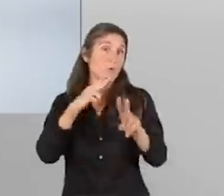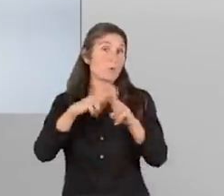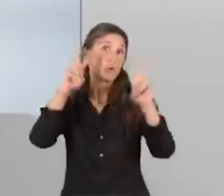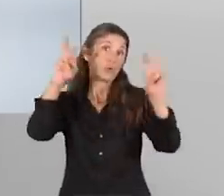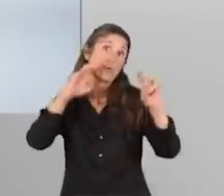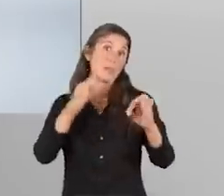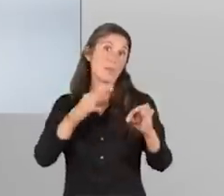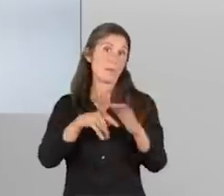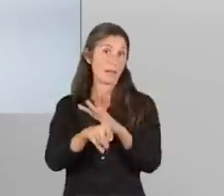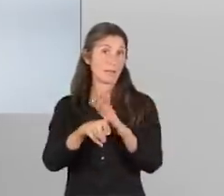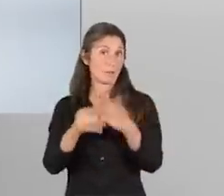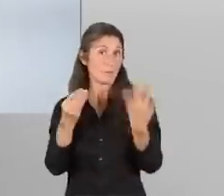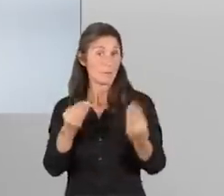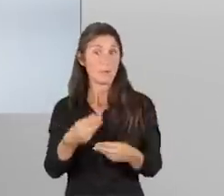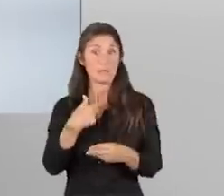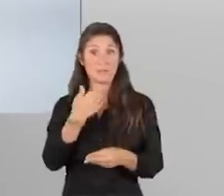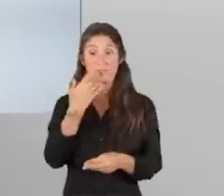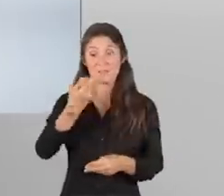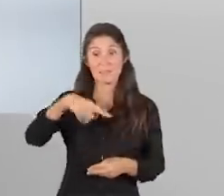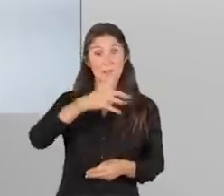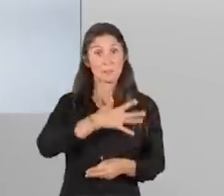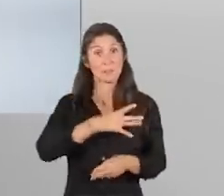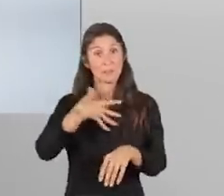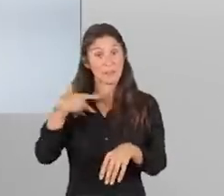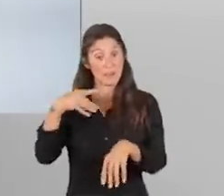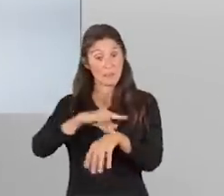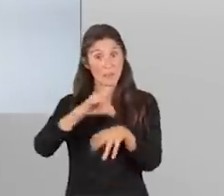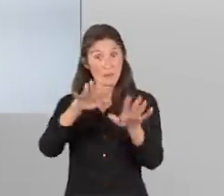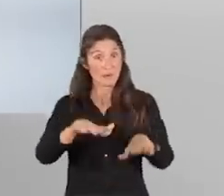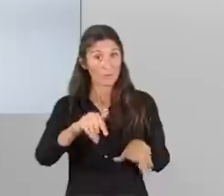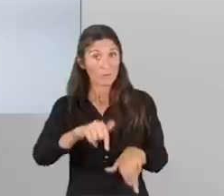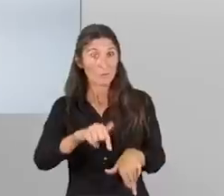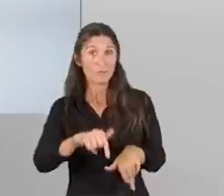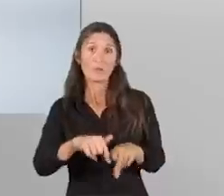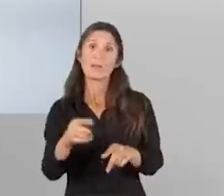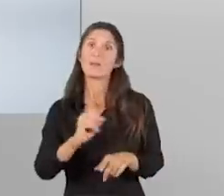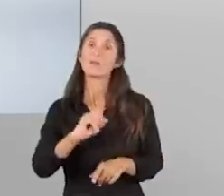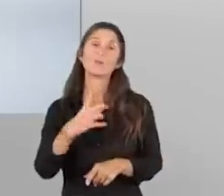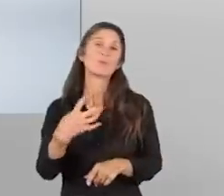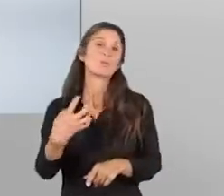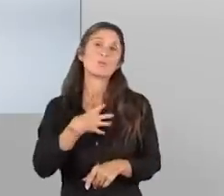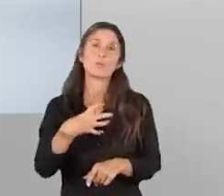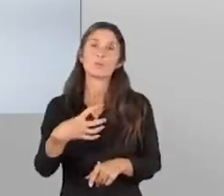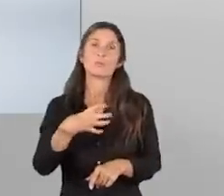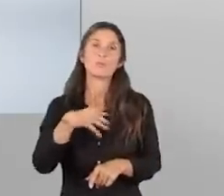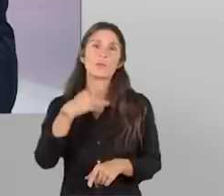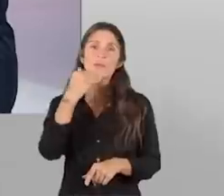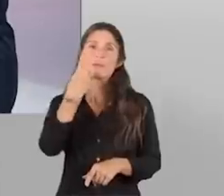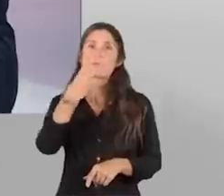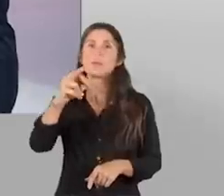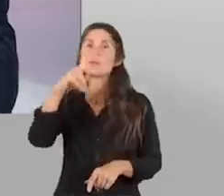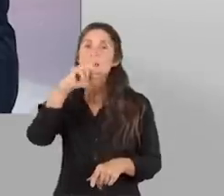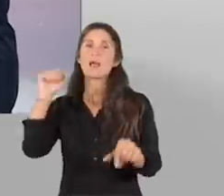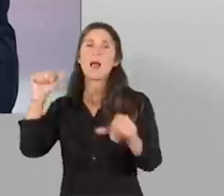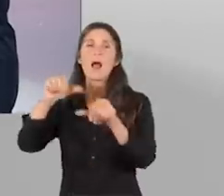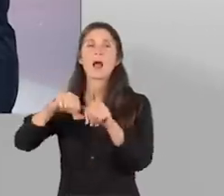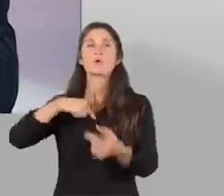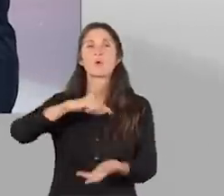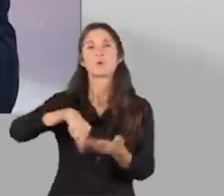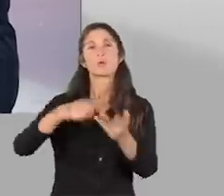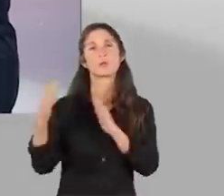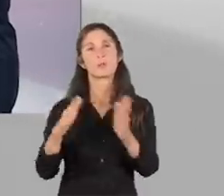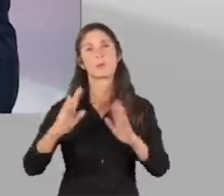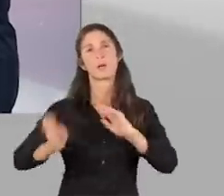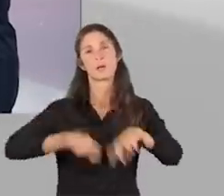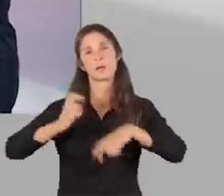queremos que los médicos se queden aquí lo que no pueden hacer es encadenar durante 20 años contratos temporales como pasa en plantillas de